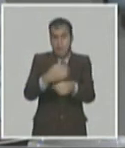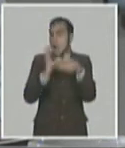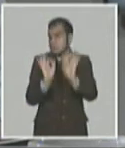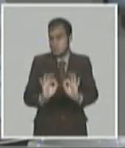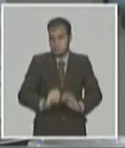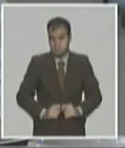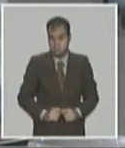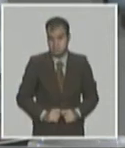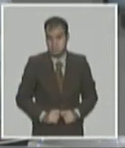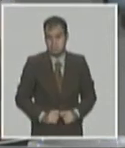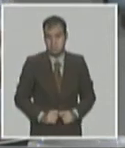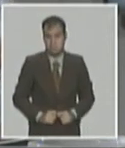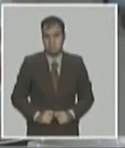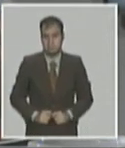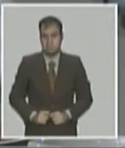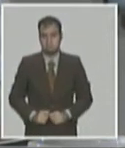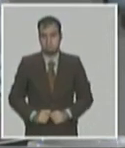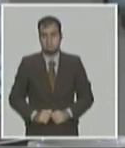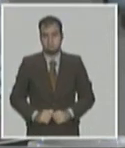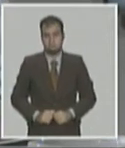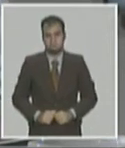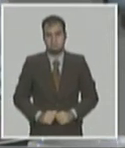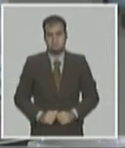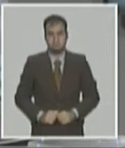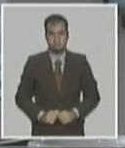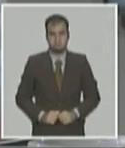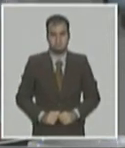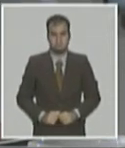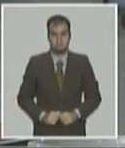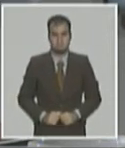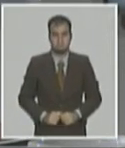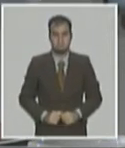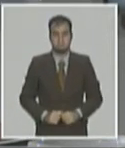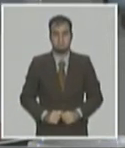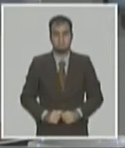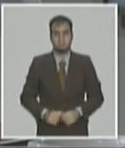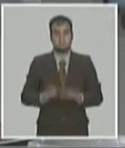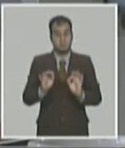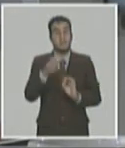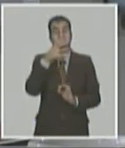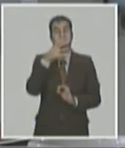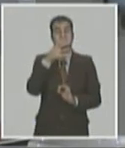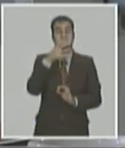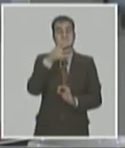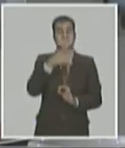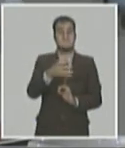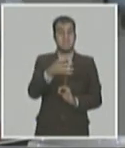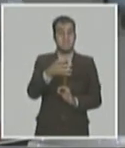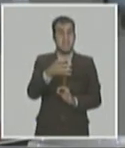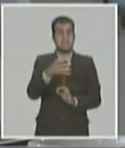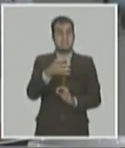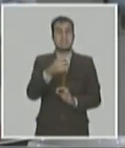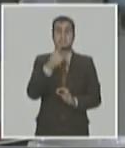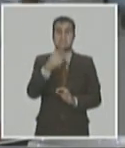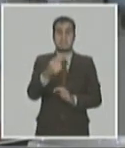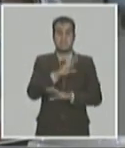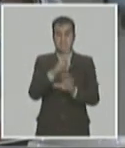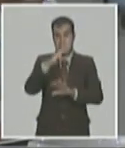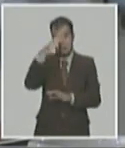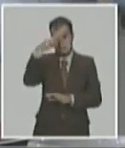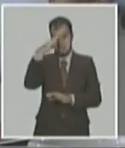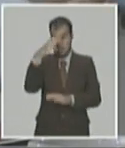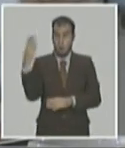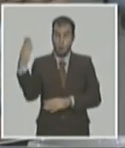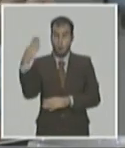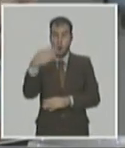ha legado nuestro comandante jefe, cuando saliendo de Tupa dijo: si salimos, llegamos, si llegamos, entramos,